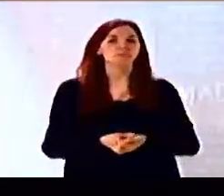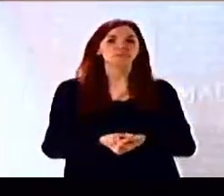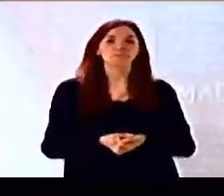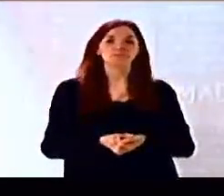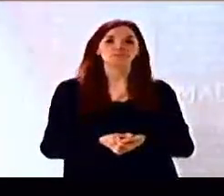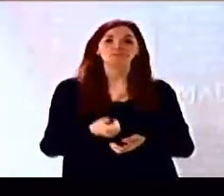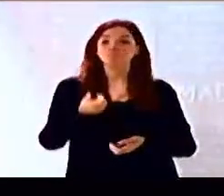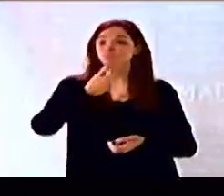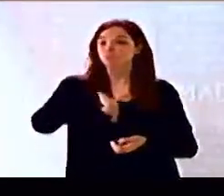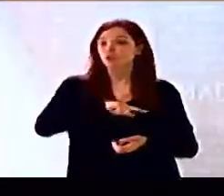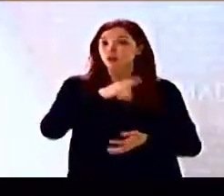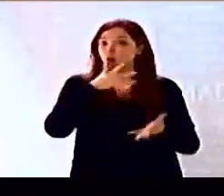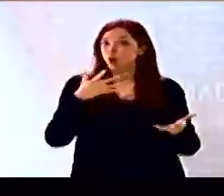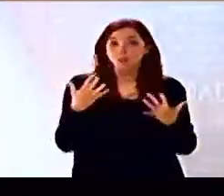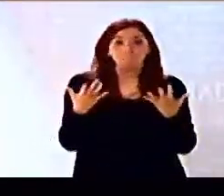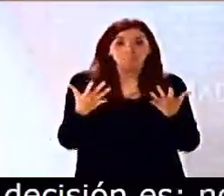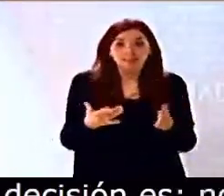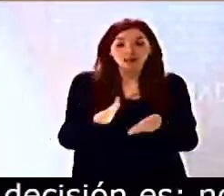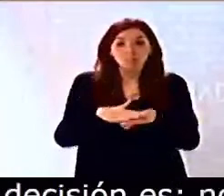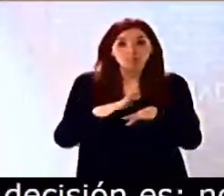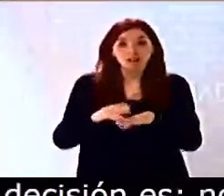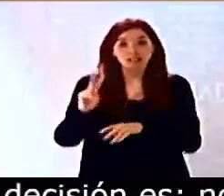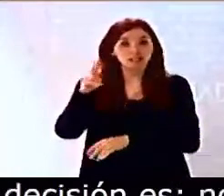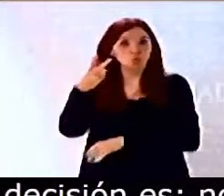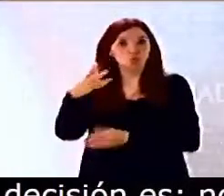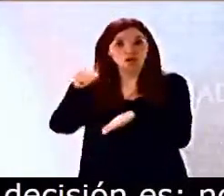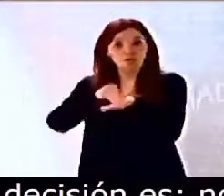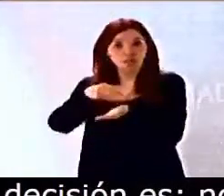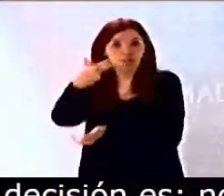no hay prisas por poner la segunda dosis de vacuna.